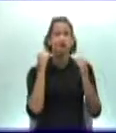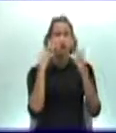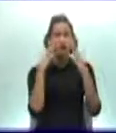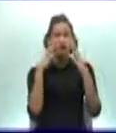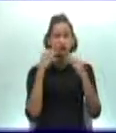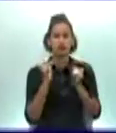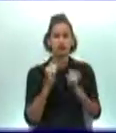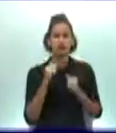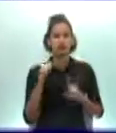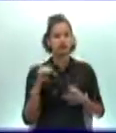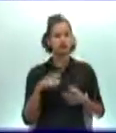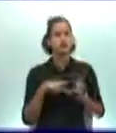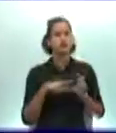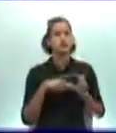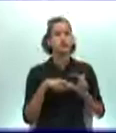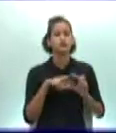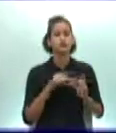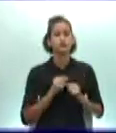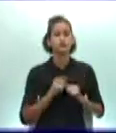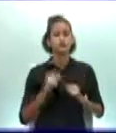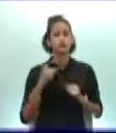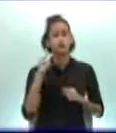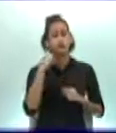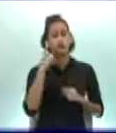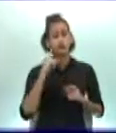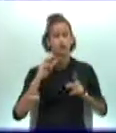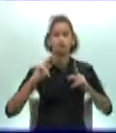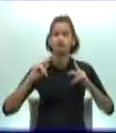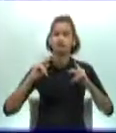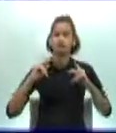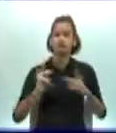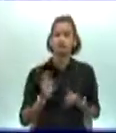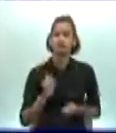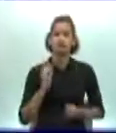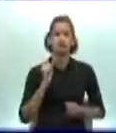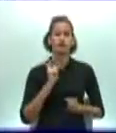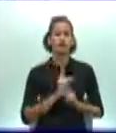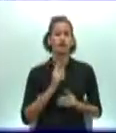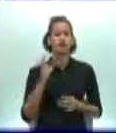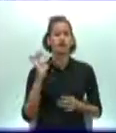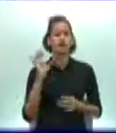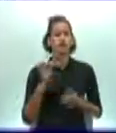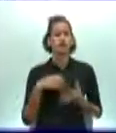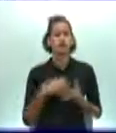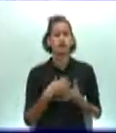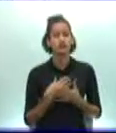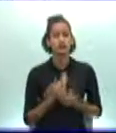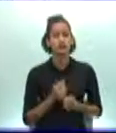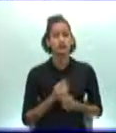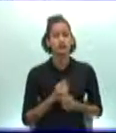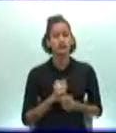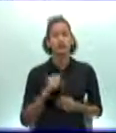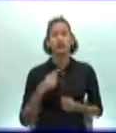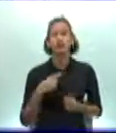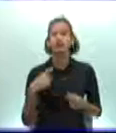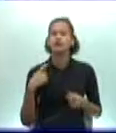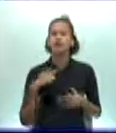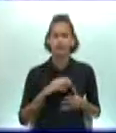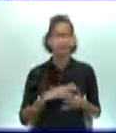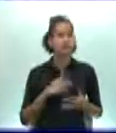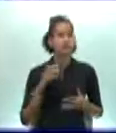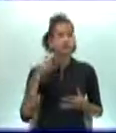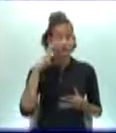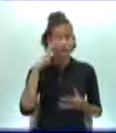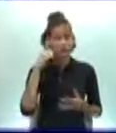por supuesto, a encontrar dentro de 15 días para, de conjunto, continuar desentrañando este fascinante mundo de